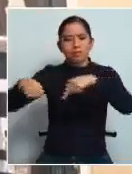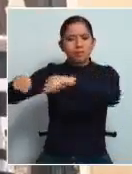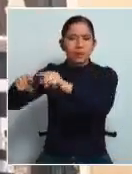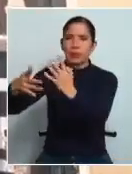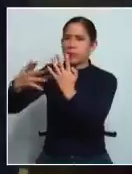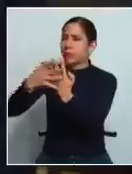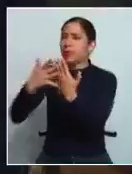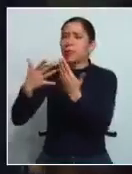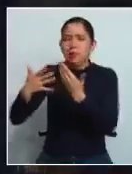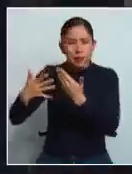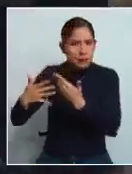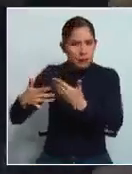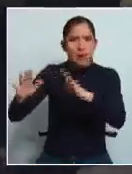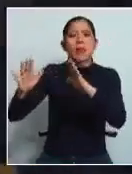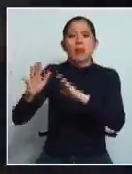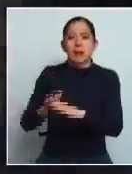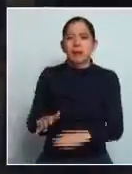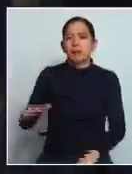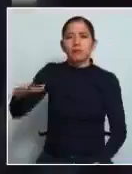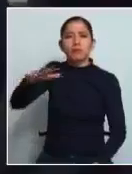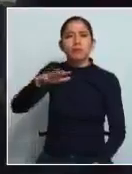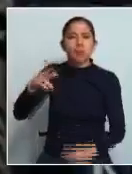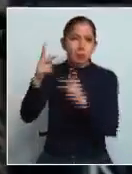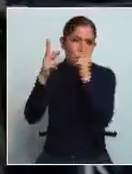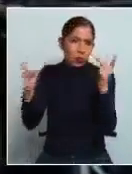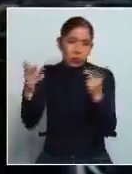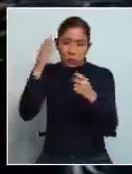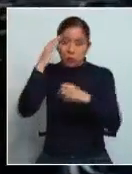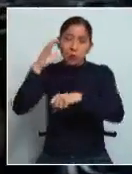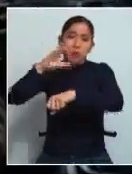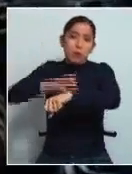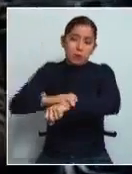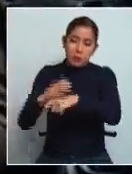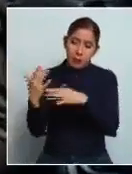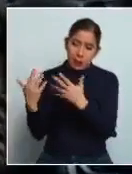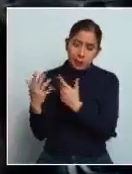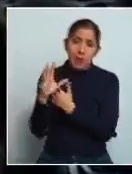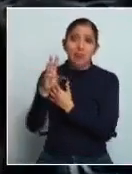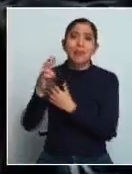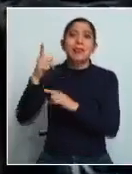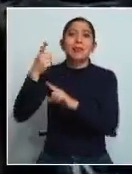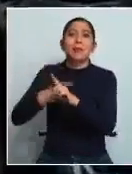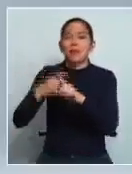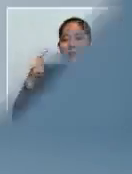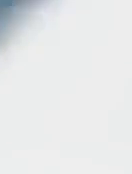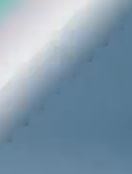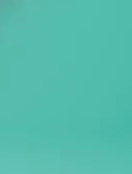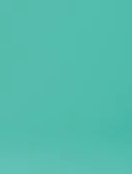recinto penitenciario de Cautumarca en calidad de aprehendidos por 6 meses.